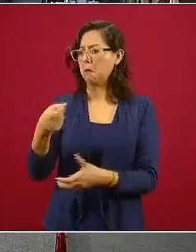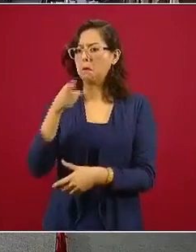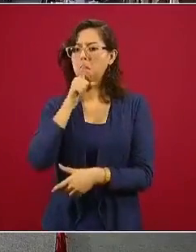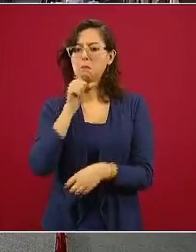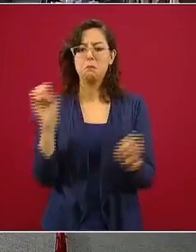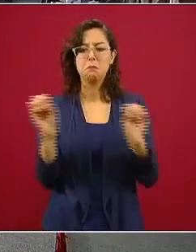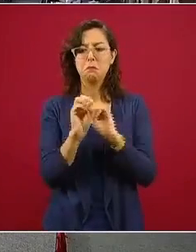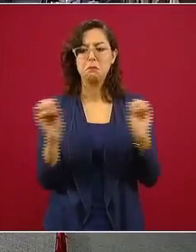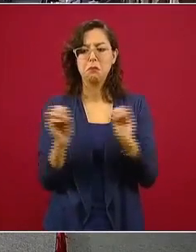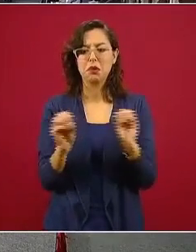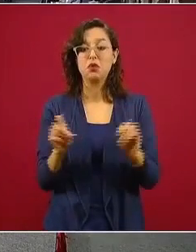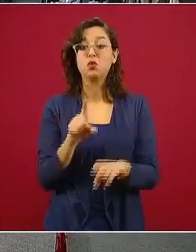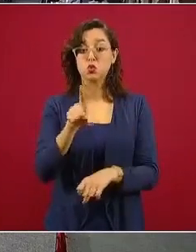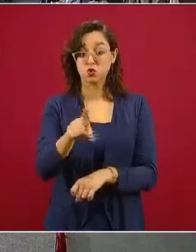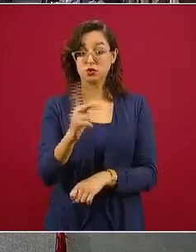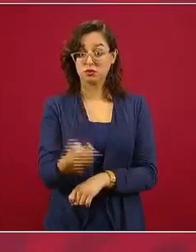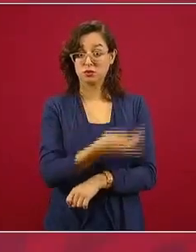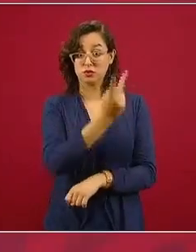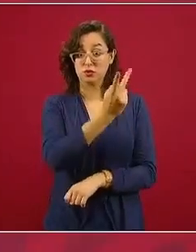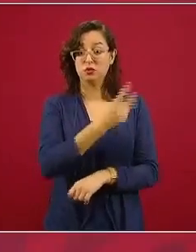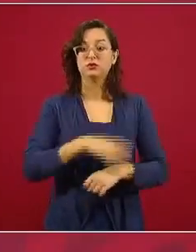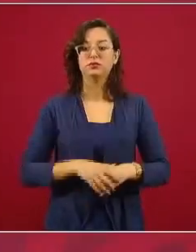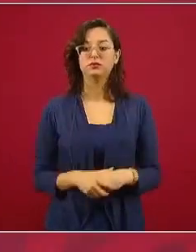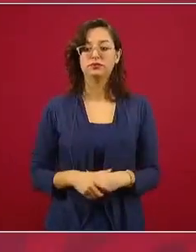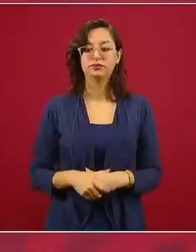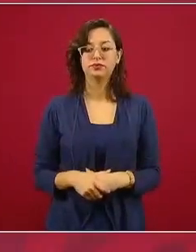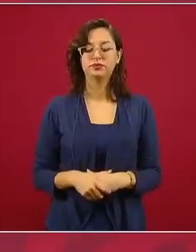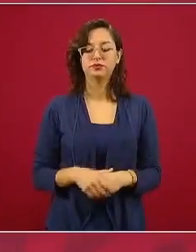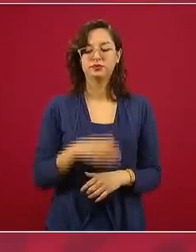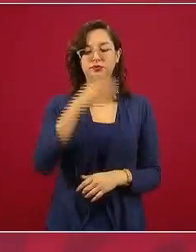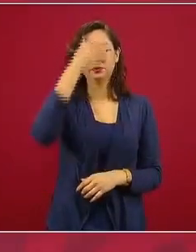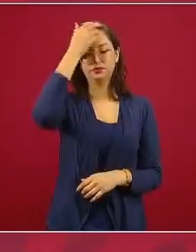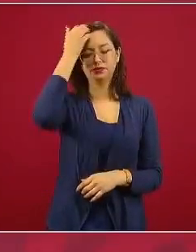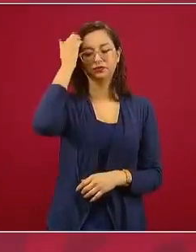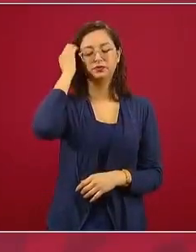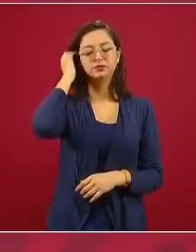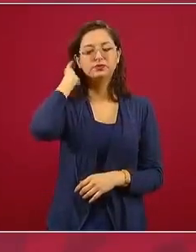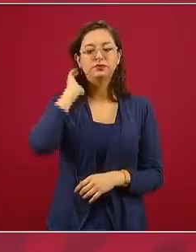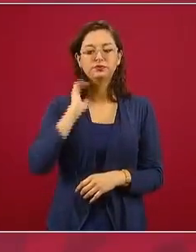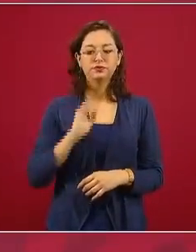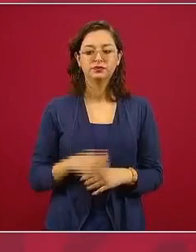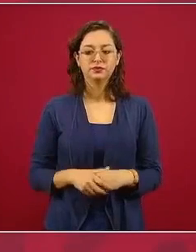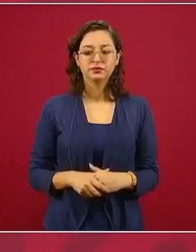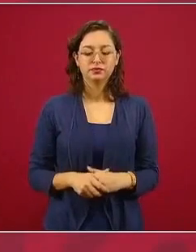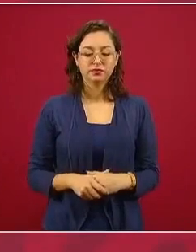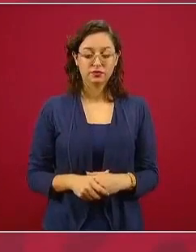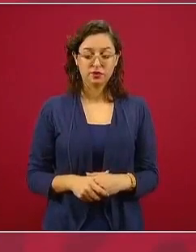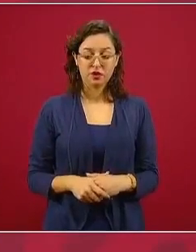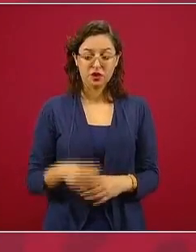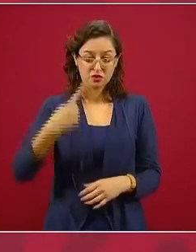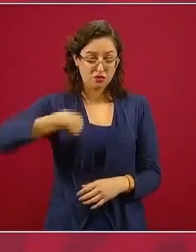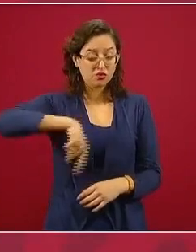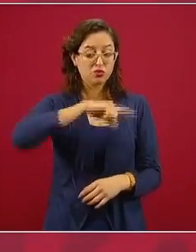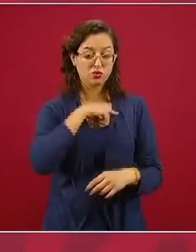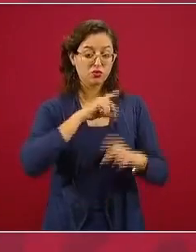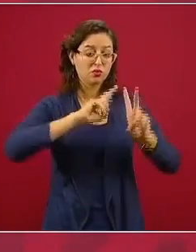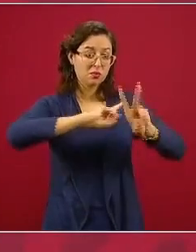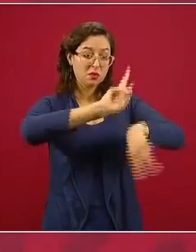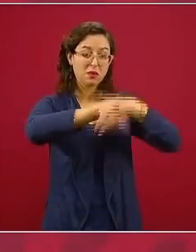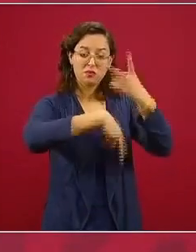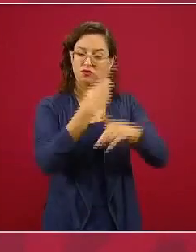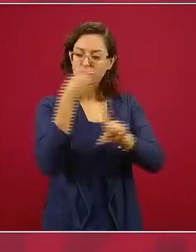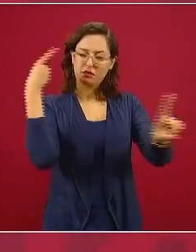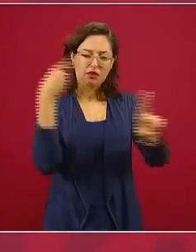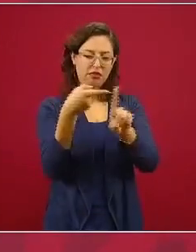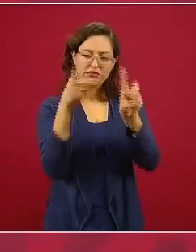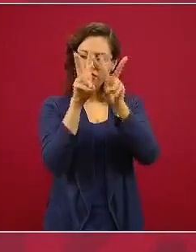tratar básicamente lo relacionado con el tratado, pero vamos